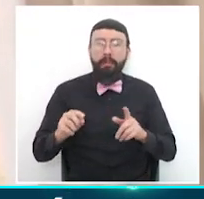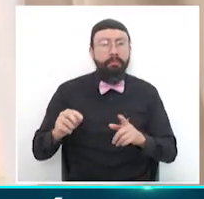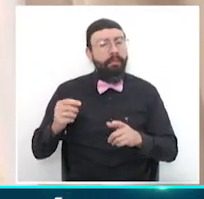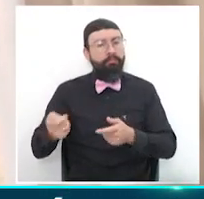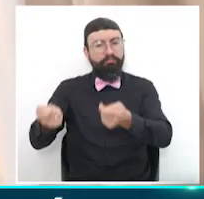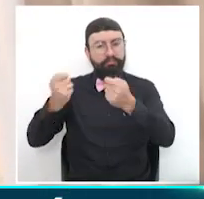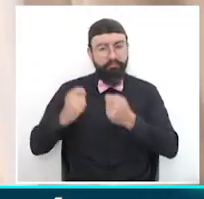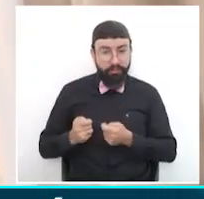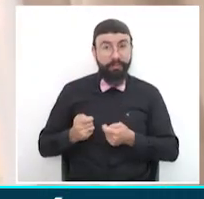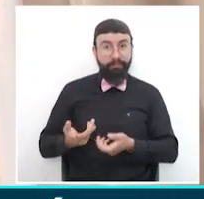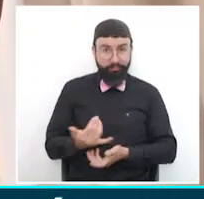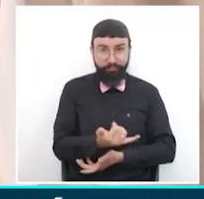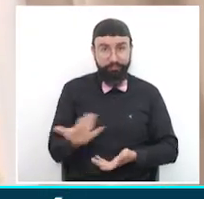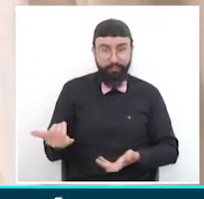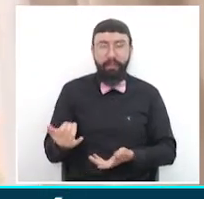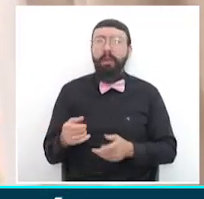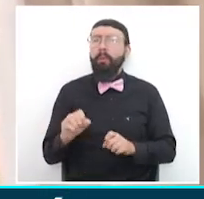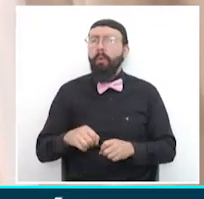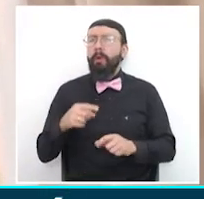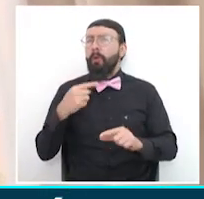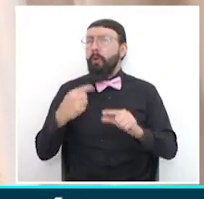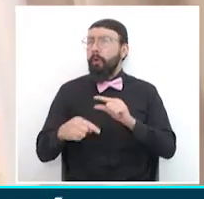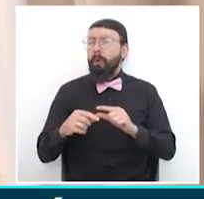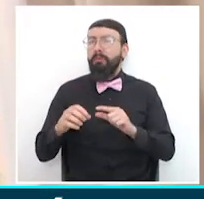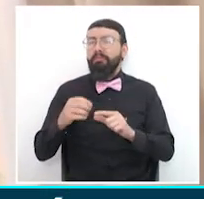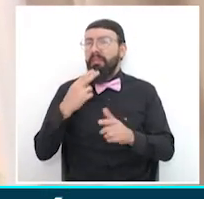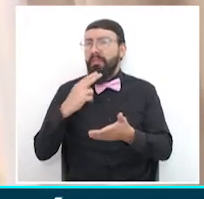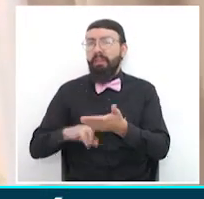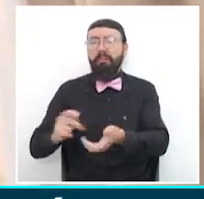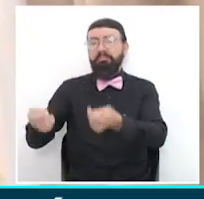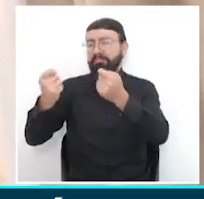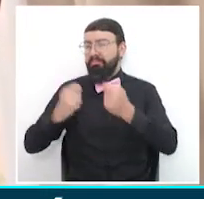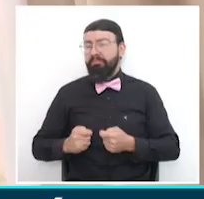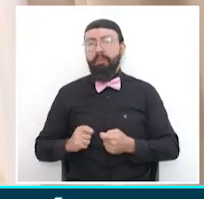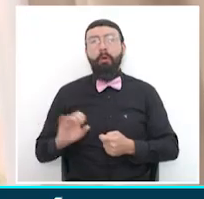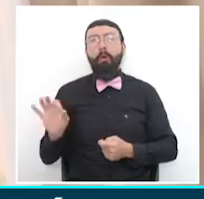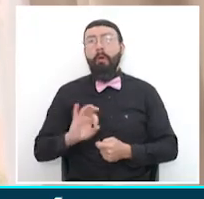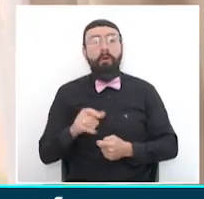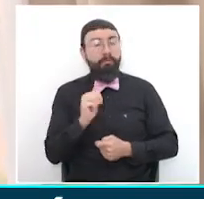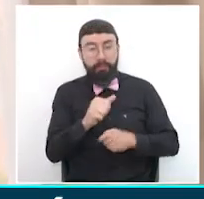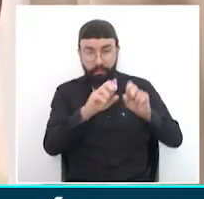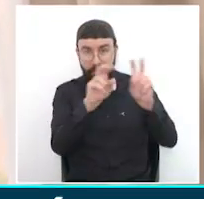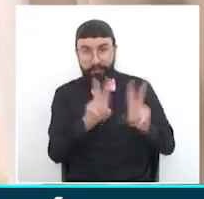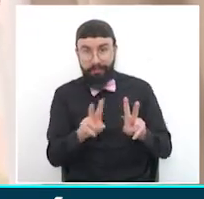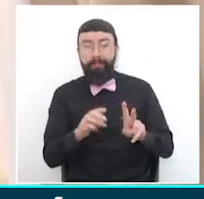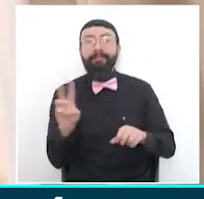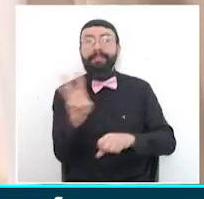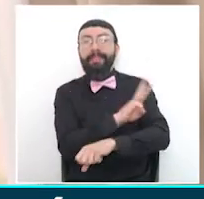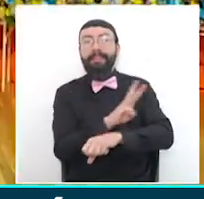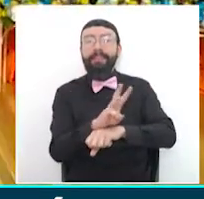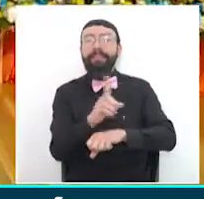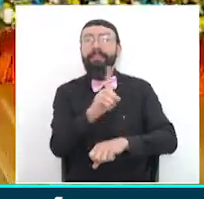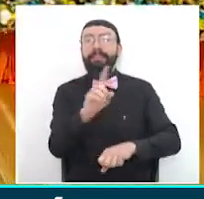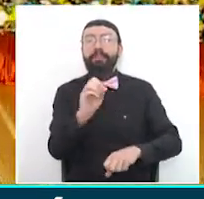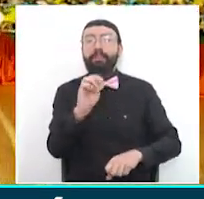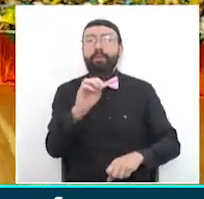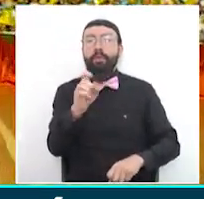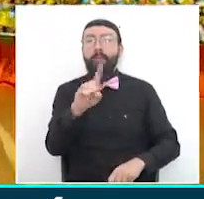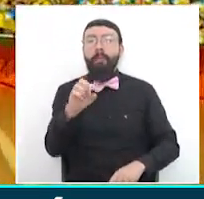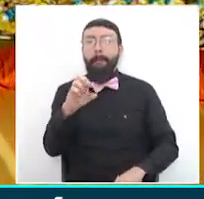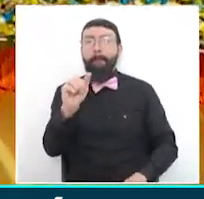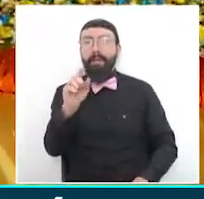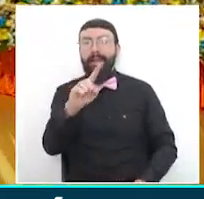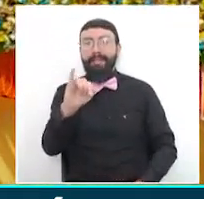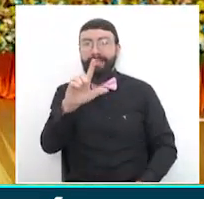las obras, que puede ser a través de correo físico o a través de correo virtual, están en la página web somospasillo.com. La imagen